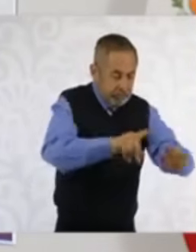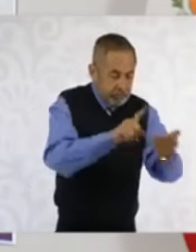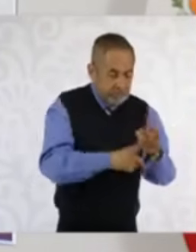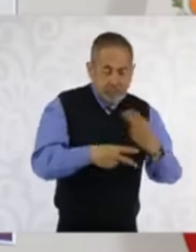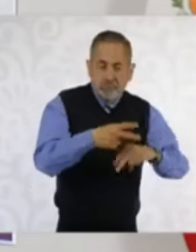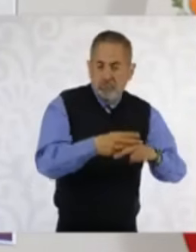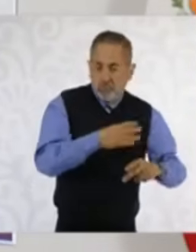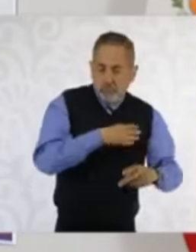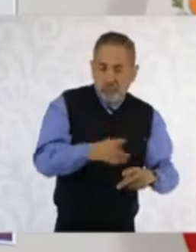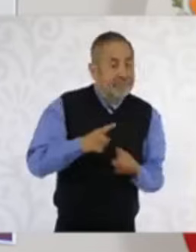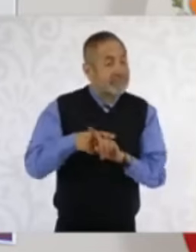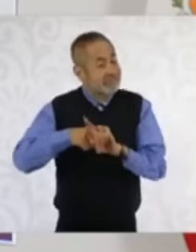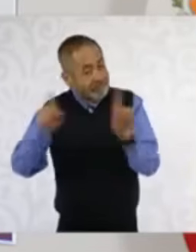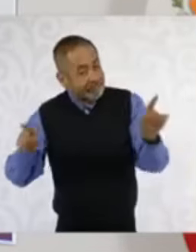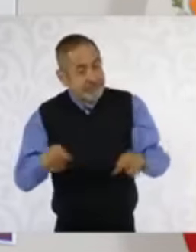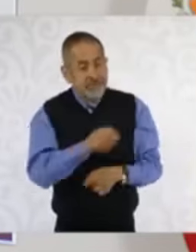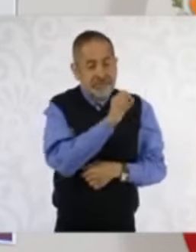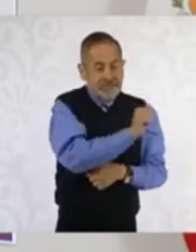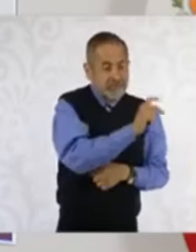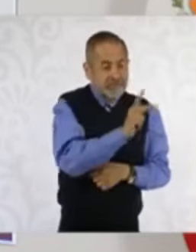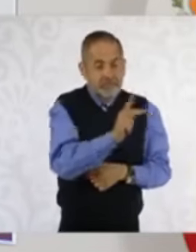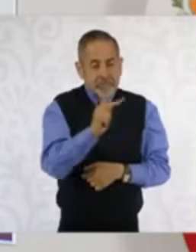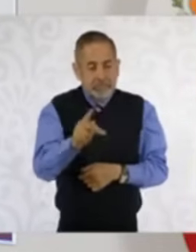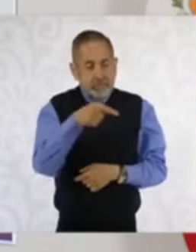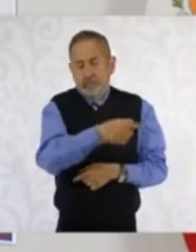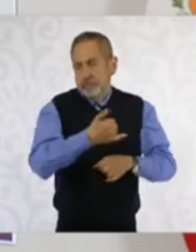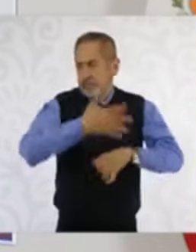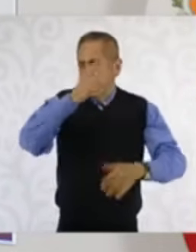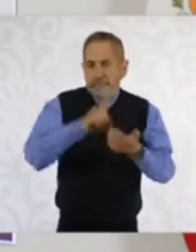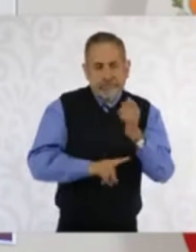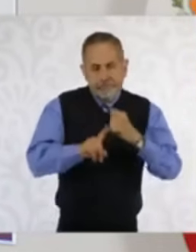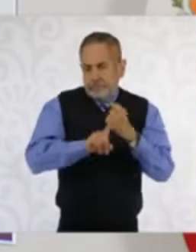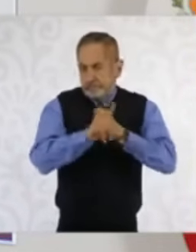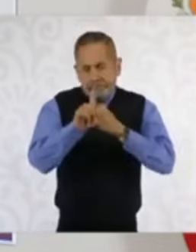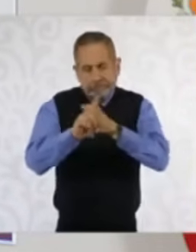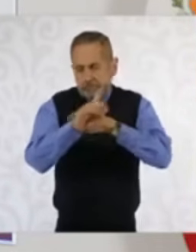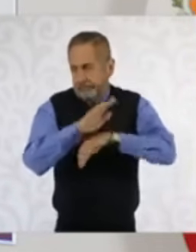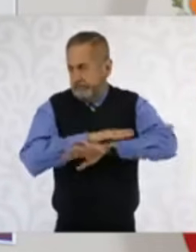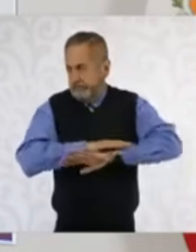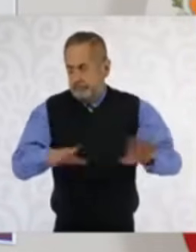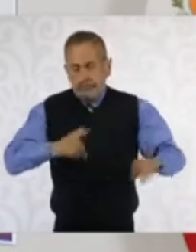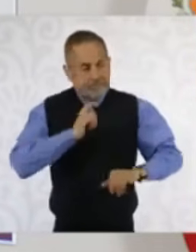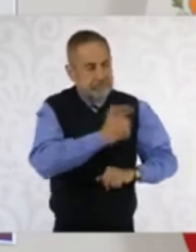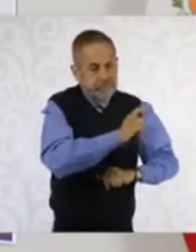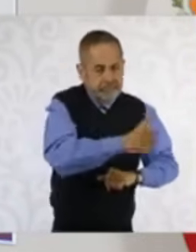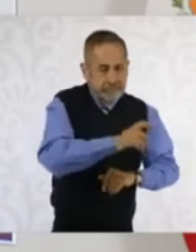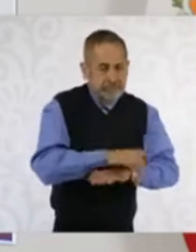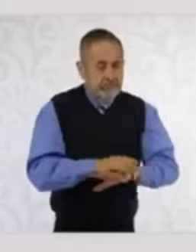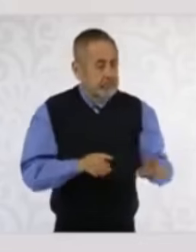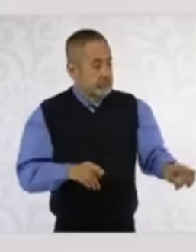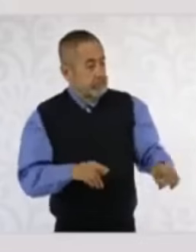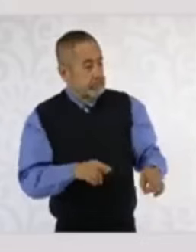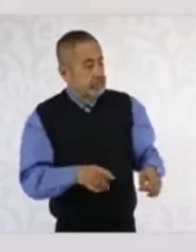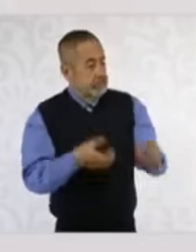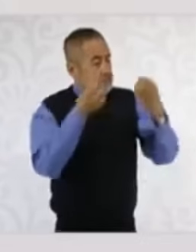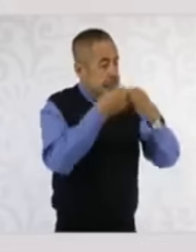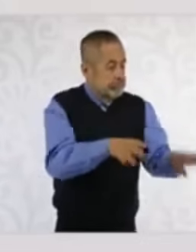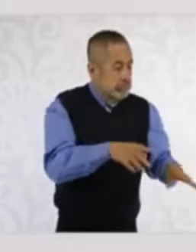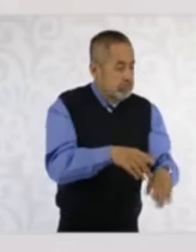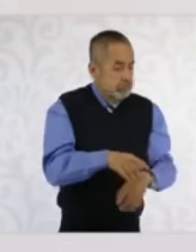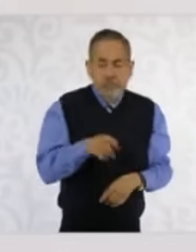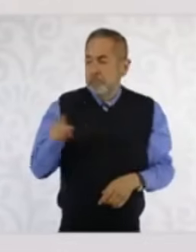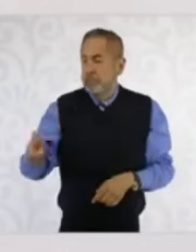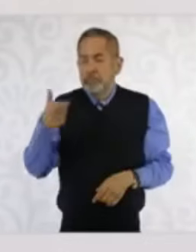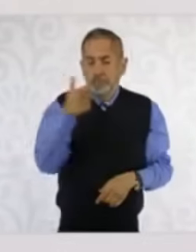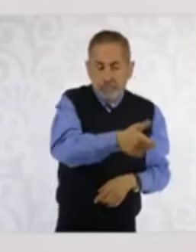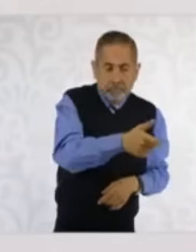reconocer todo el esfuerzo y dedicación que le echaron durante tantos años. Imagínense, poder contar con una pensión que realmente les permita vivir